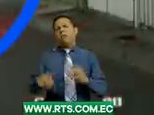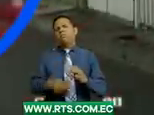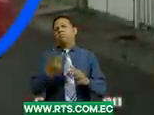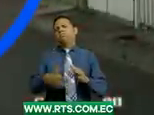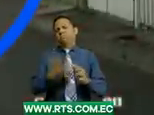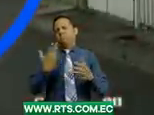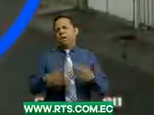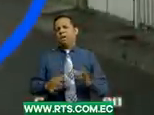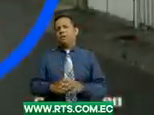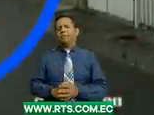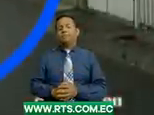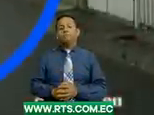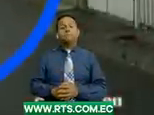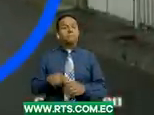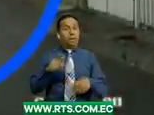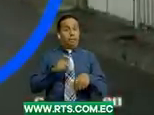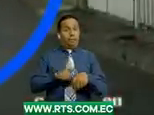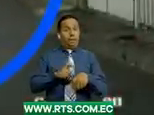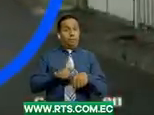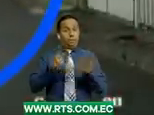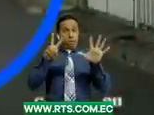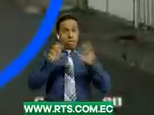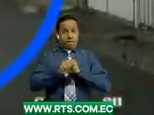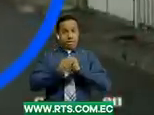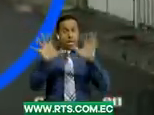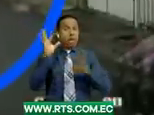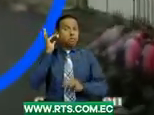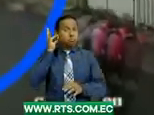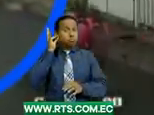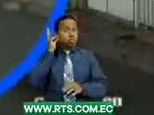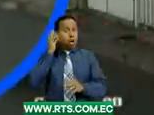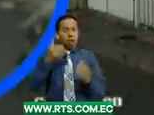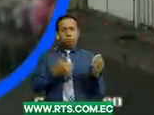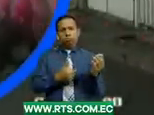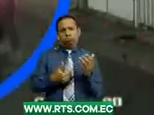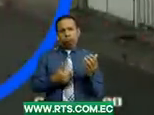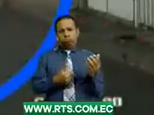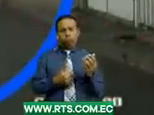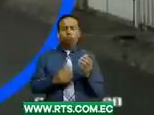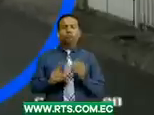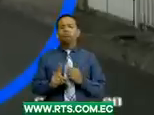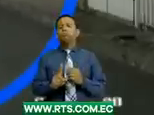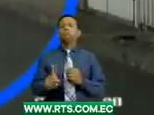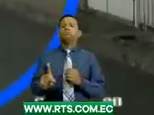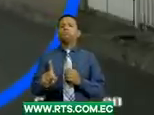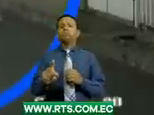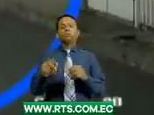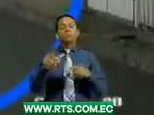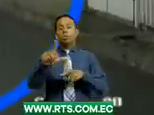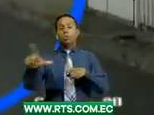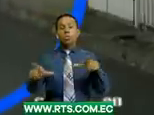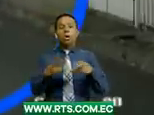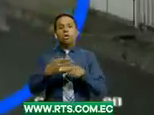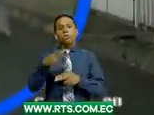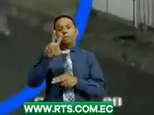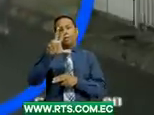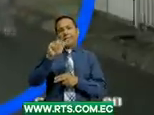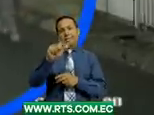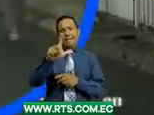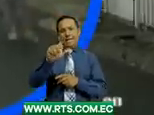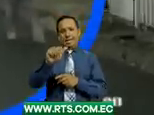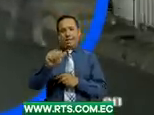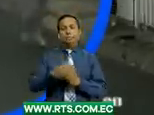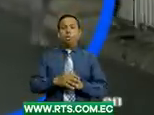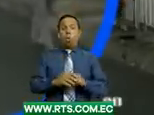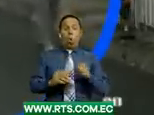Cerca de las 7 de la mañana se observa a esta mujer con una niña en brazos, caminando por el sector de La Chala y calle Segunda. Atrás la